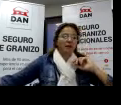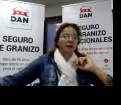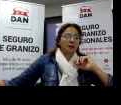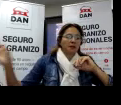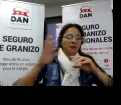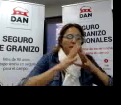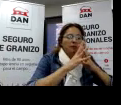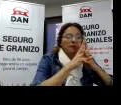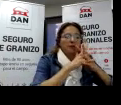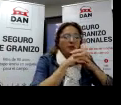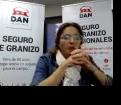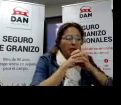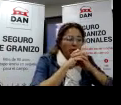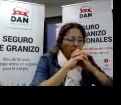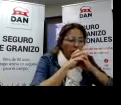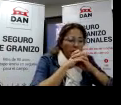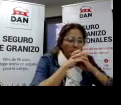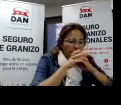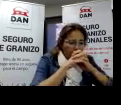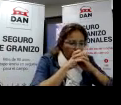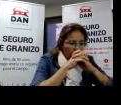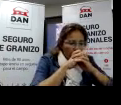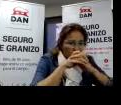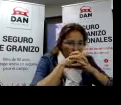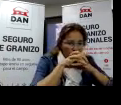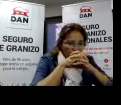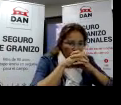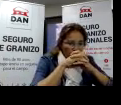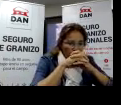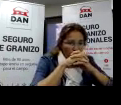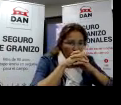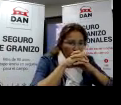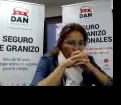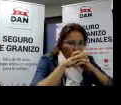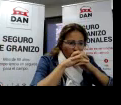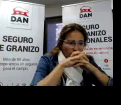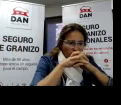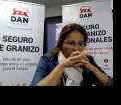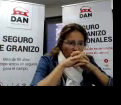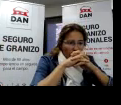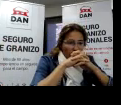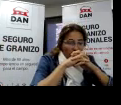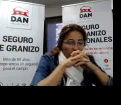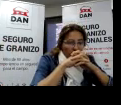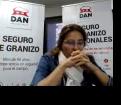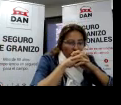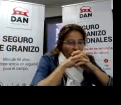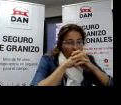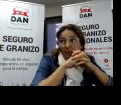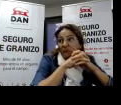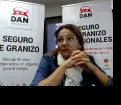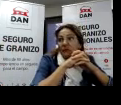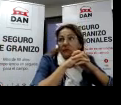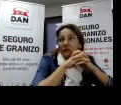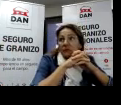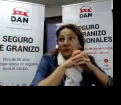los mapas de cómo va a ser esa progresión para salir de ese evento La Niña. No es que de un día para el otro se disipa La Niña